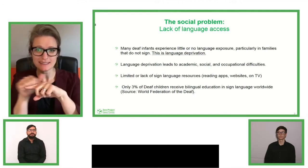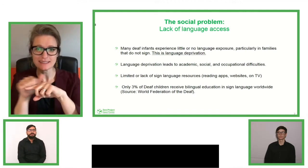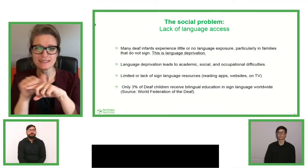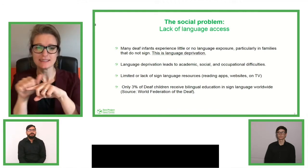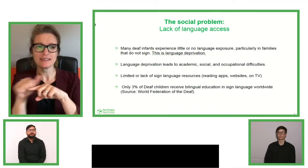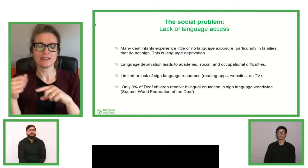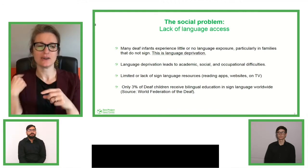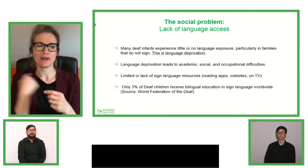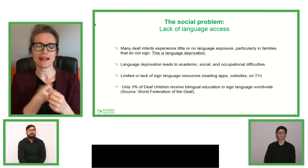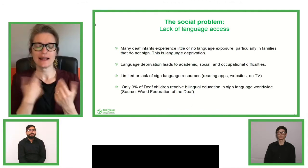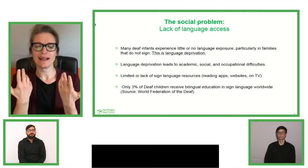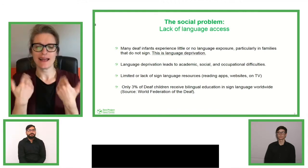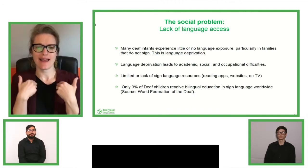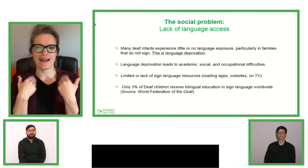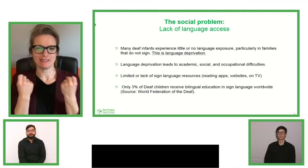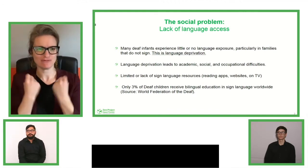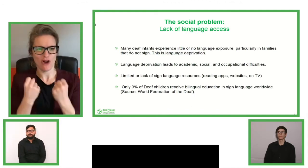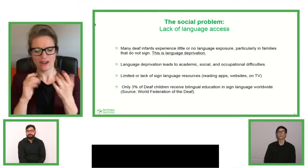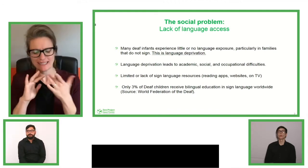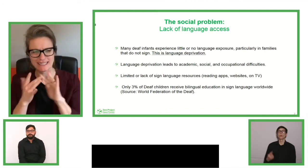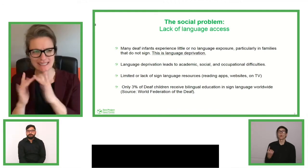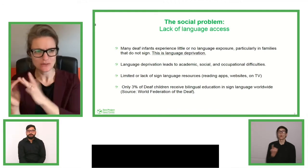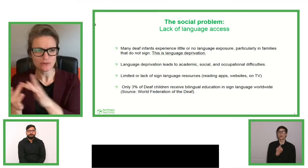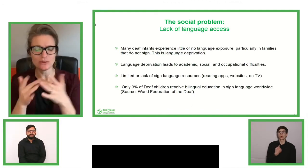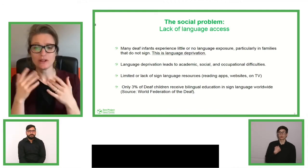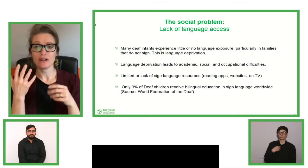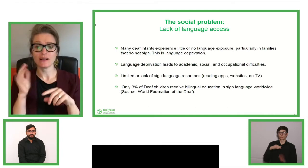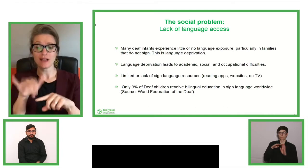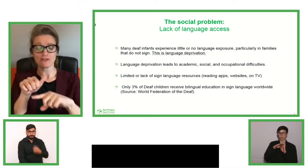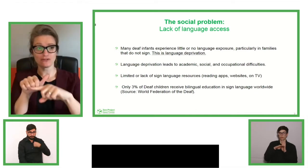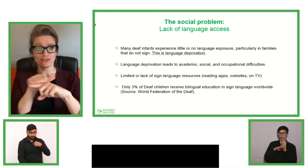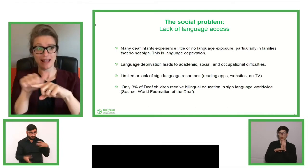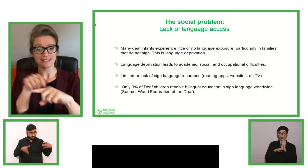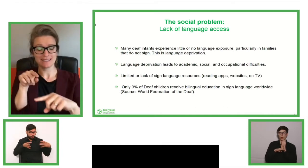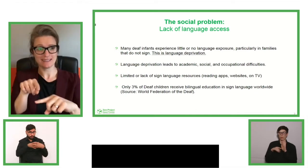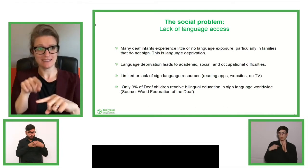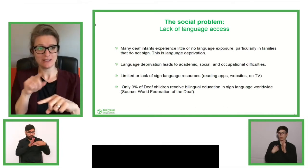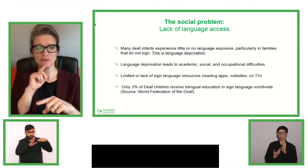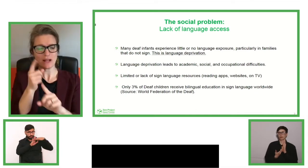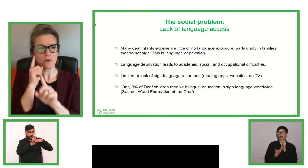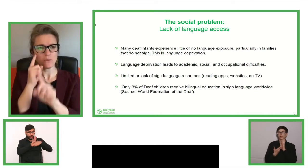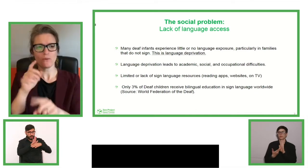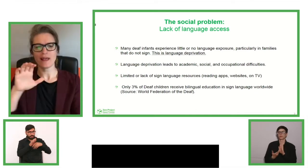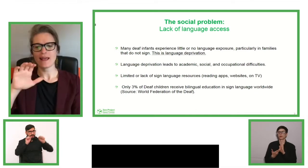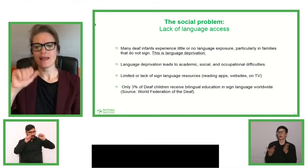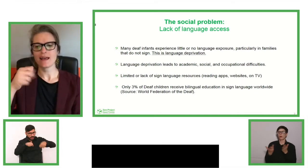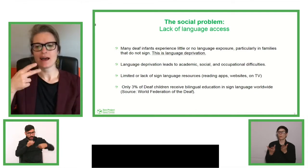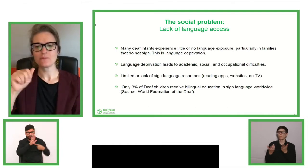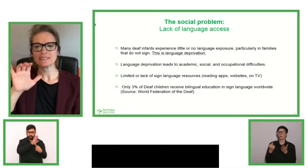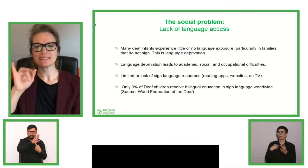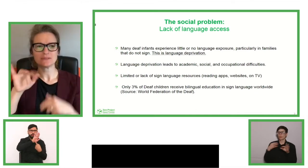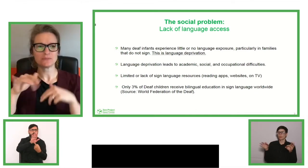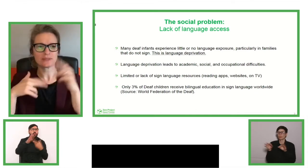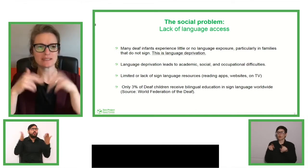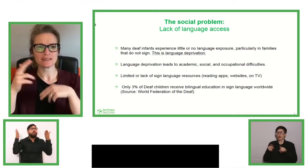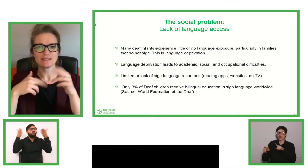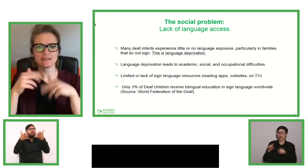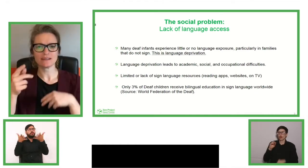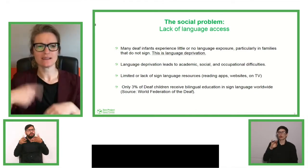In our program, we provide training. En nuestro programa entregamos capacitación, hacemos un equipo y tenemos una